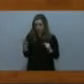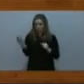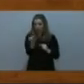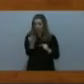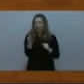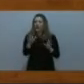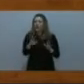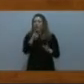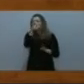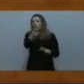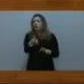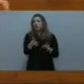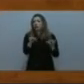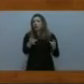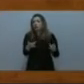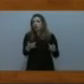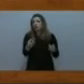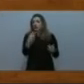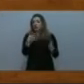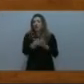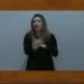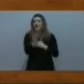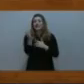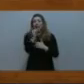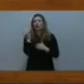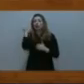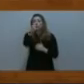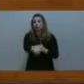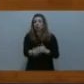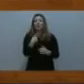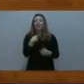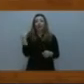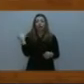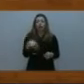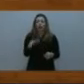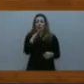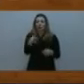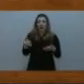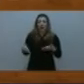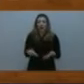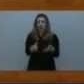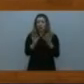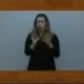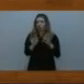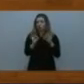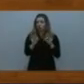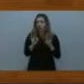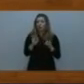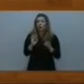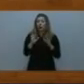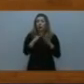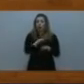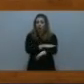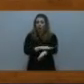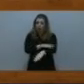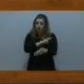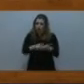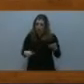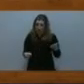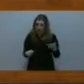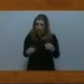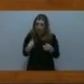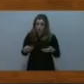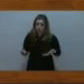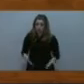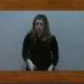problema no son los 2, son los 30 perdidos anteriormente. Porque el Camino siempre estuvo ahí, pero el Gobierno de Galicia, el Camino moderno, se